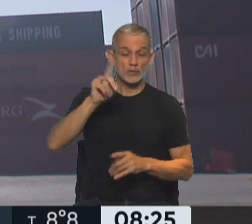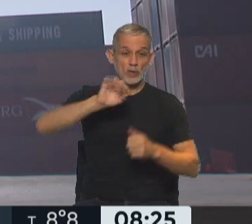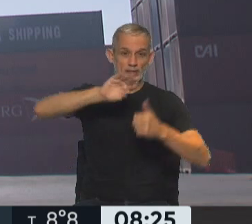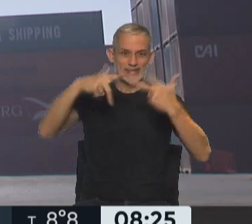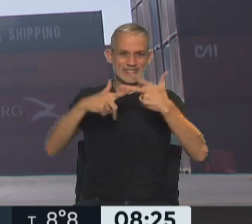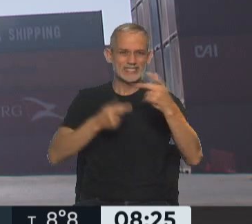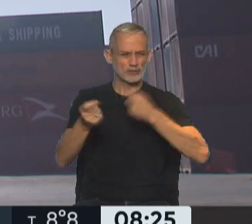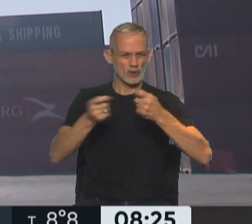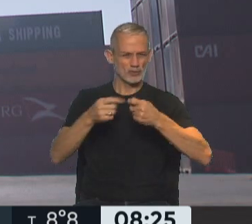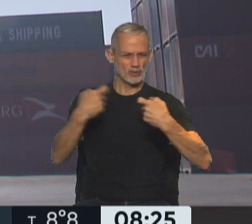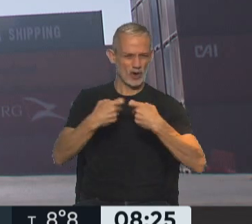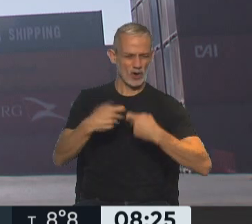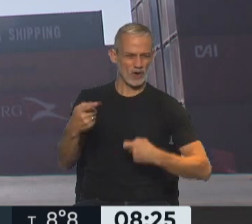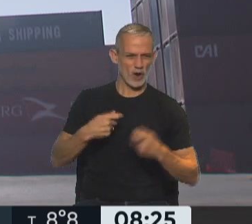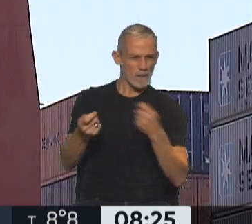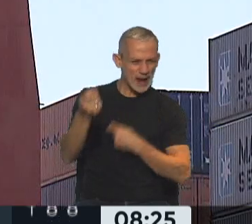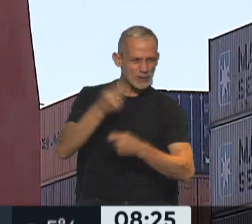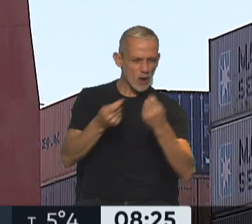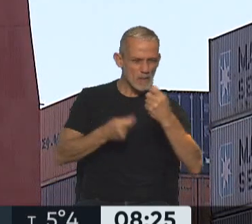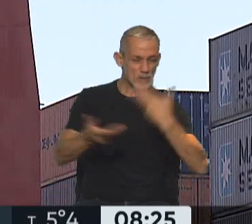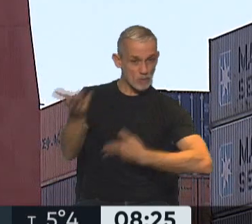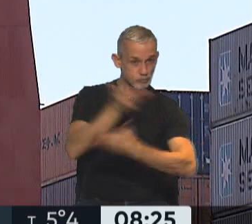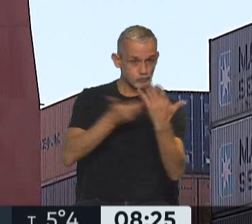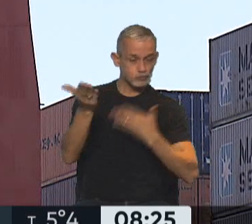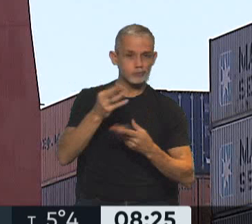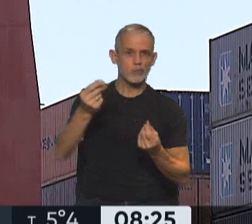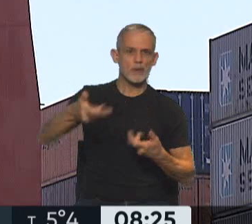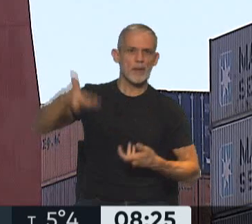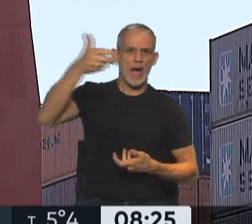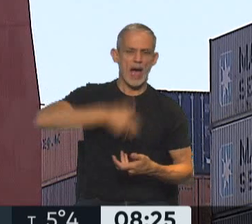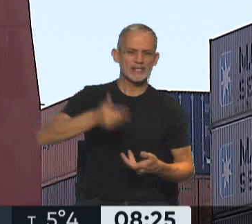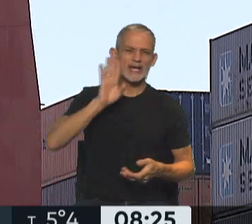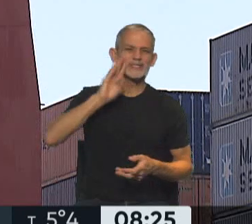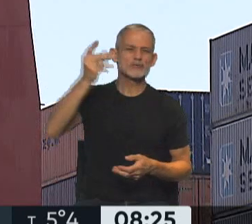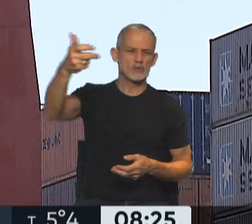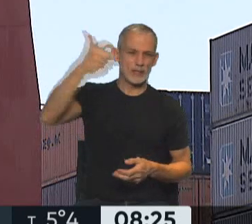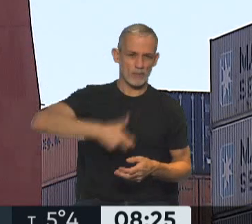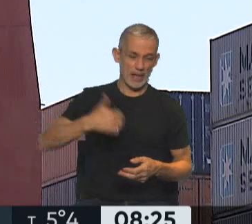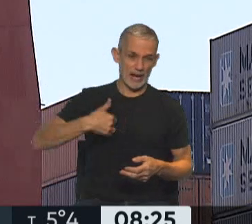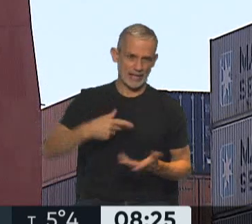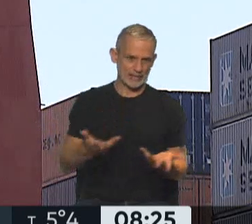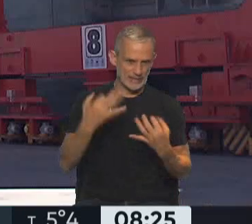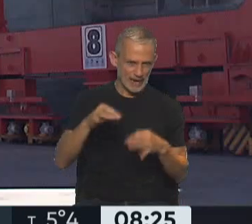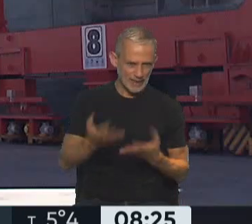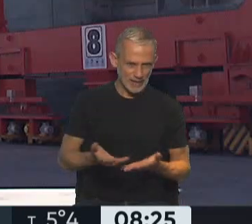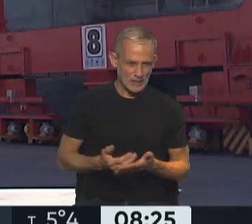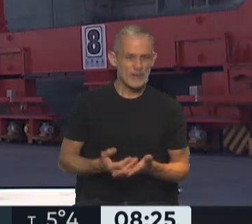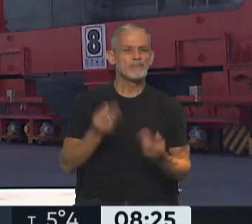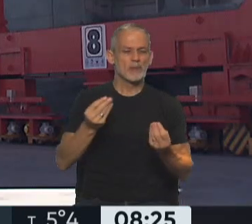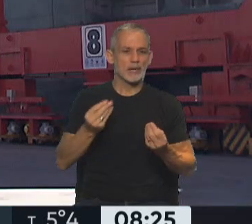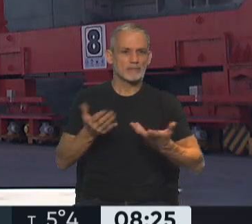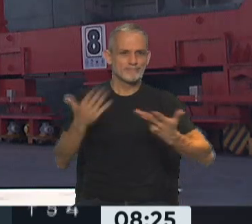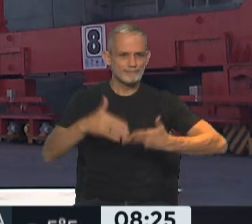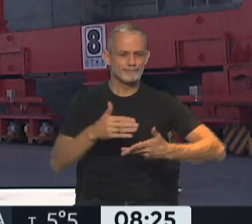socio comercial necesitamos hacer crecer las inversiones de capitales americanos en argentina para aumentar